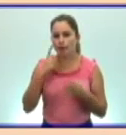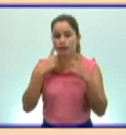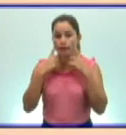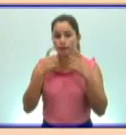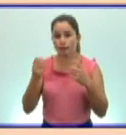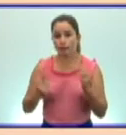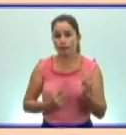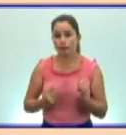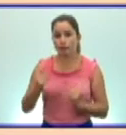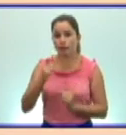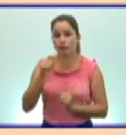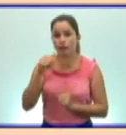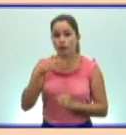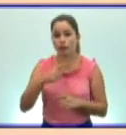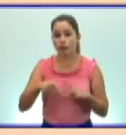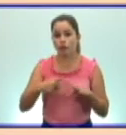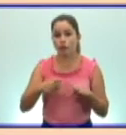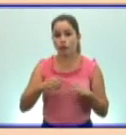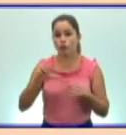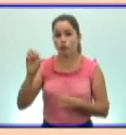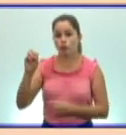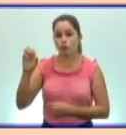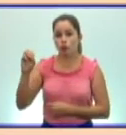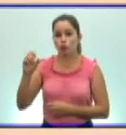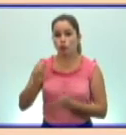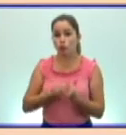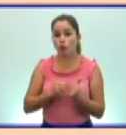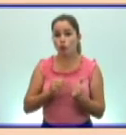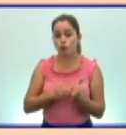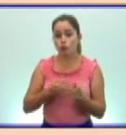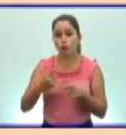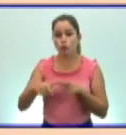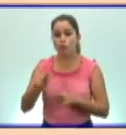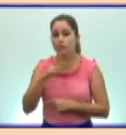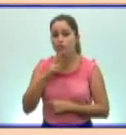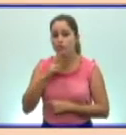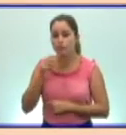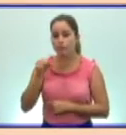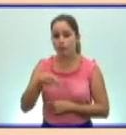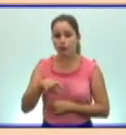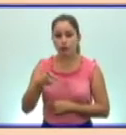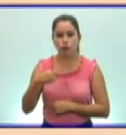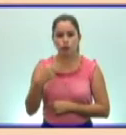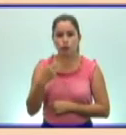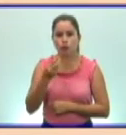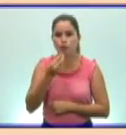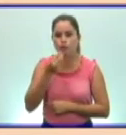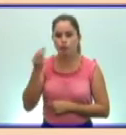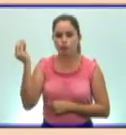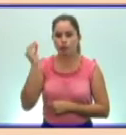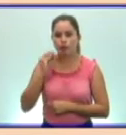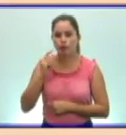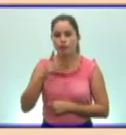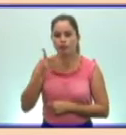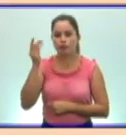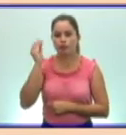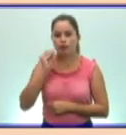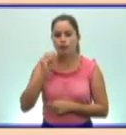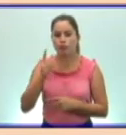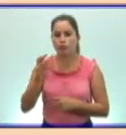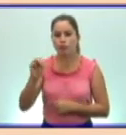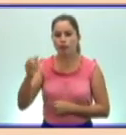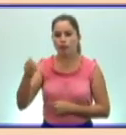será el soluto y el disolvente, por lo que nosotros podemos también saber que si conocemos la masa